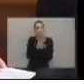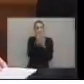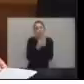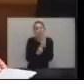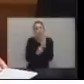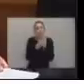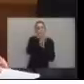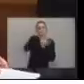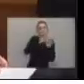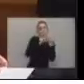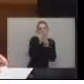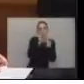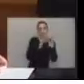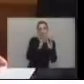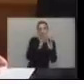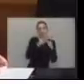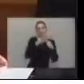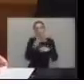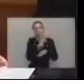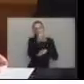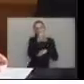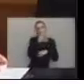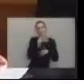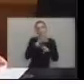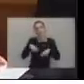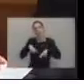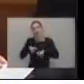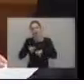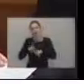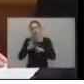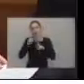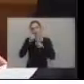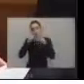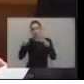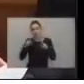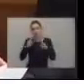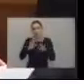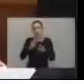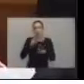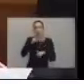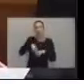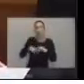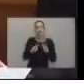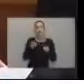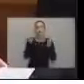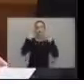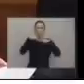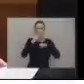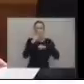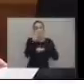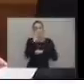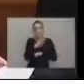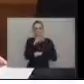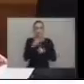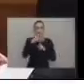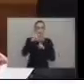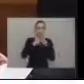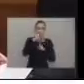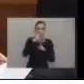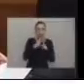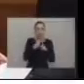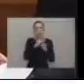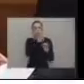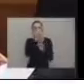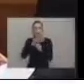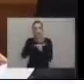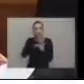los del principio de año. También podemos hablar de las exportaciones, con un buen comportamiento. Y la tasa de cobertura se mantiene en positivo. En los